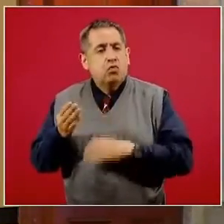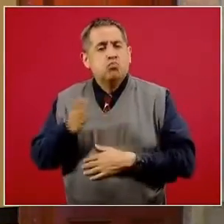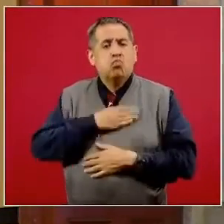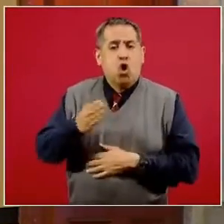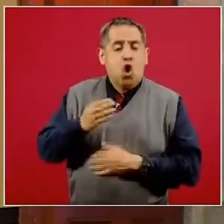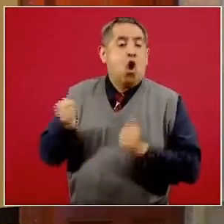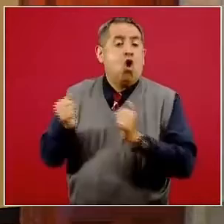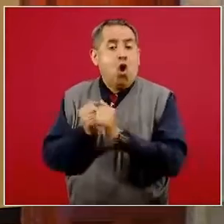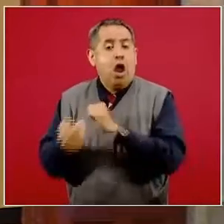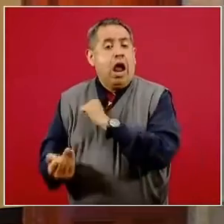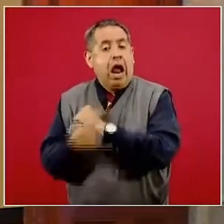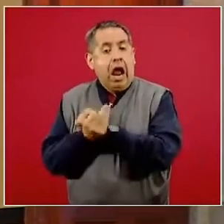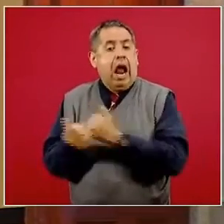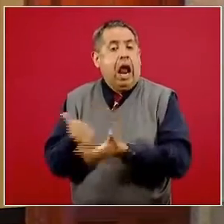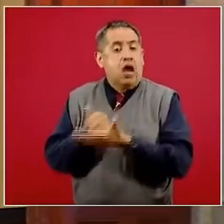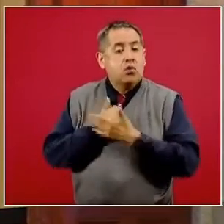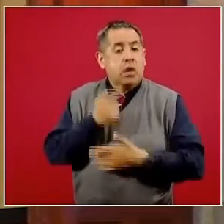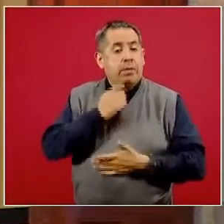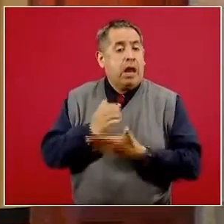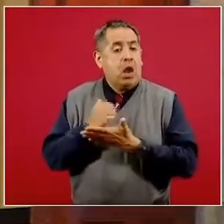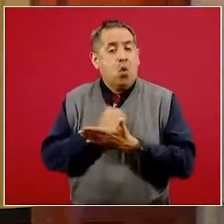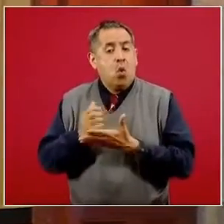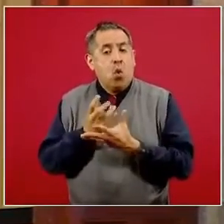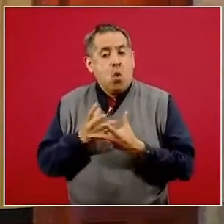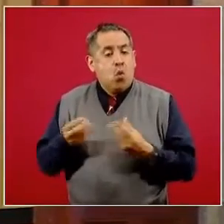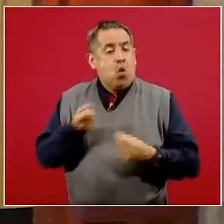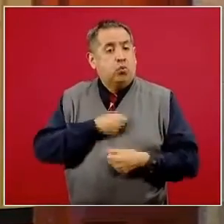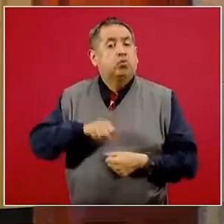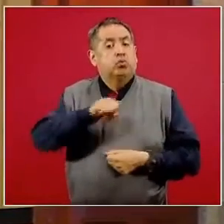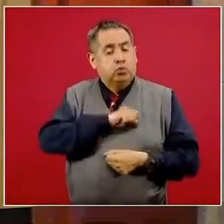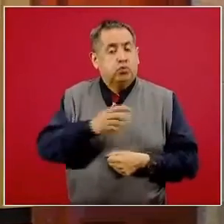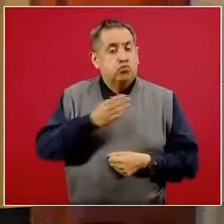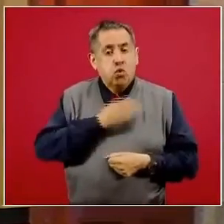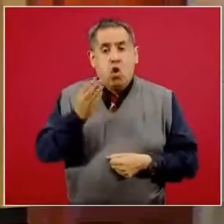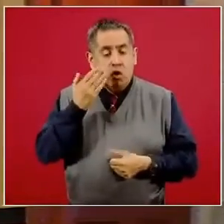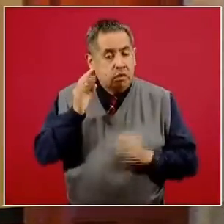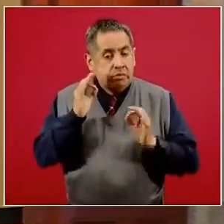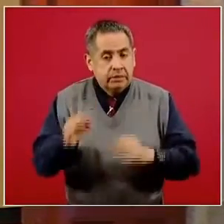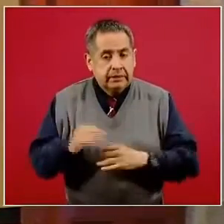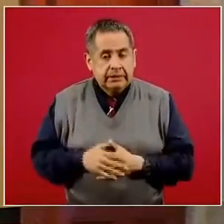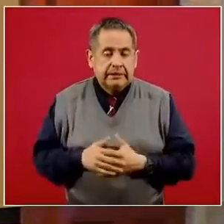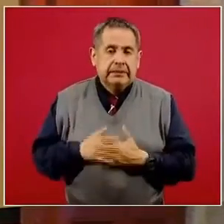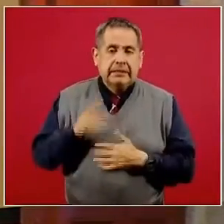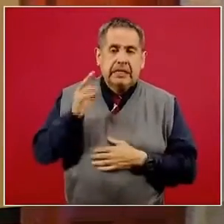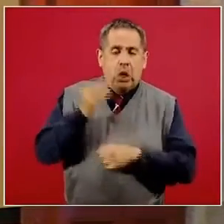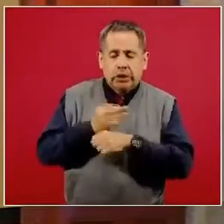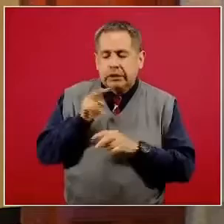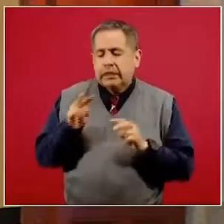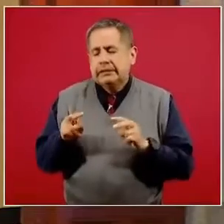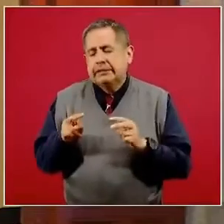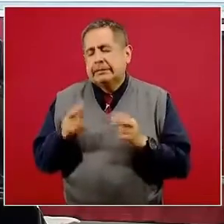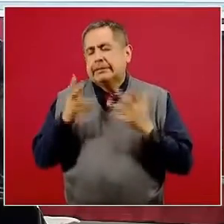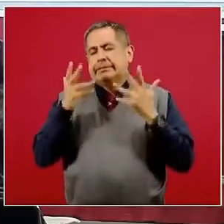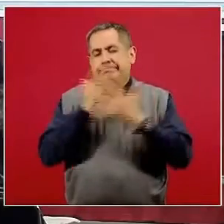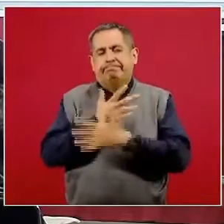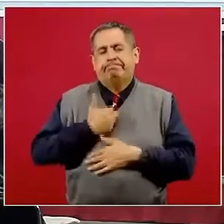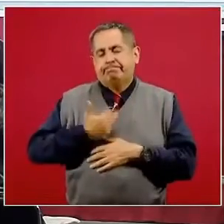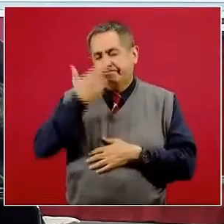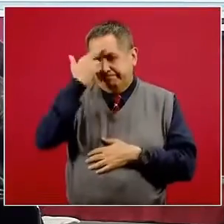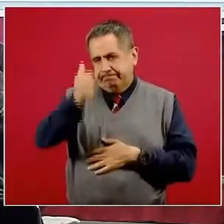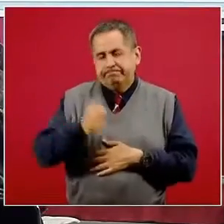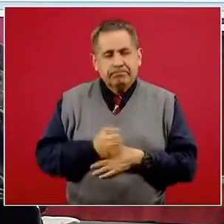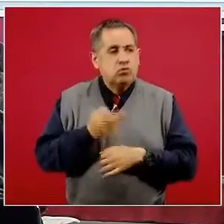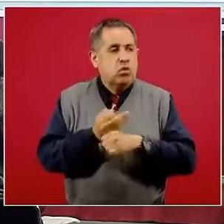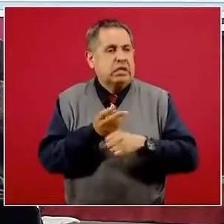sino cura. Y esto ahora, desgraciadamente, está viéndose de una manera muy penosa ante una amenaza de